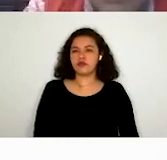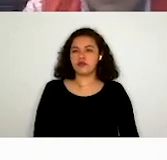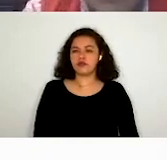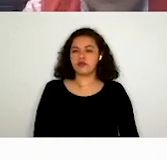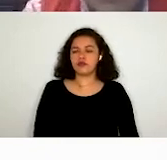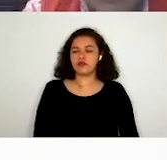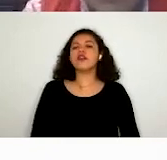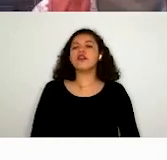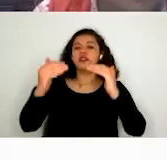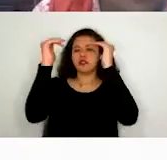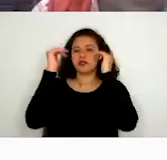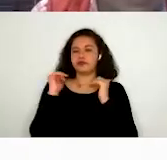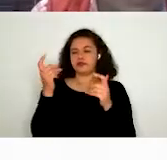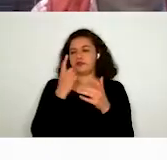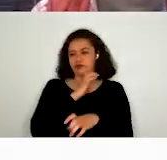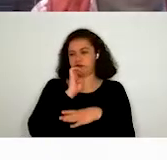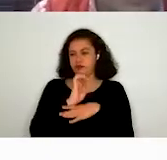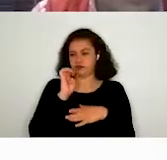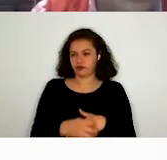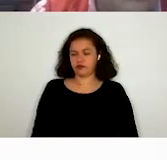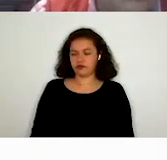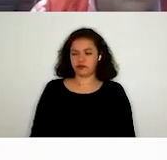Pasamos entonces dentro de